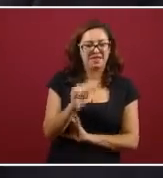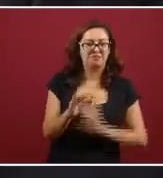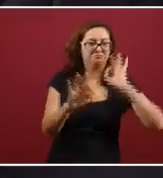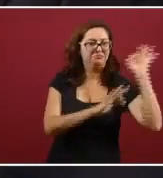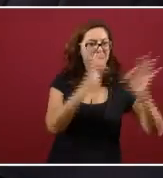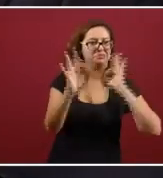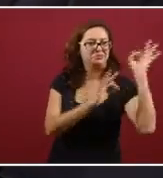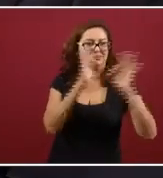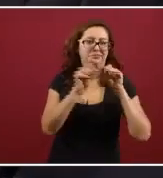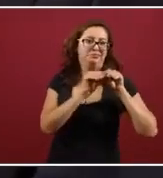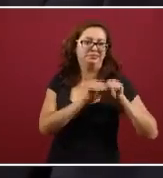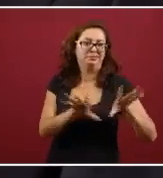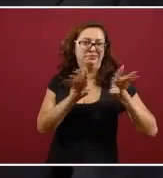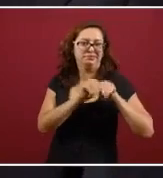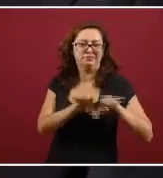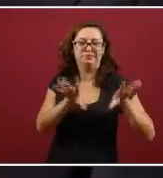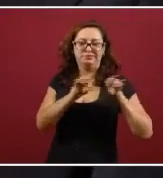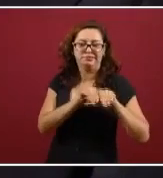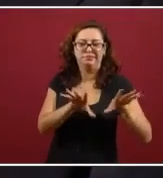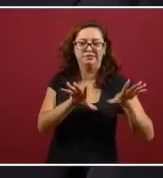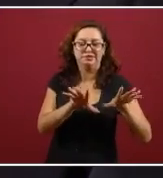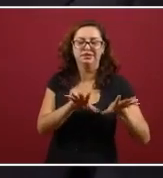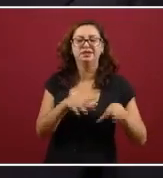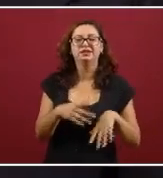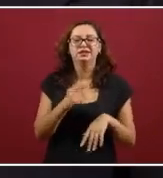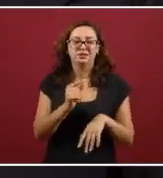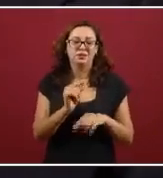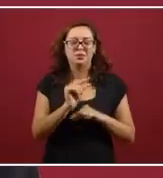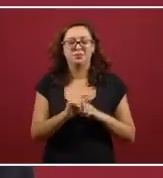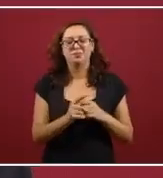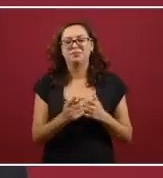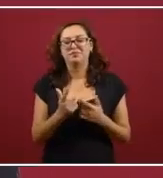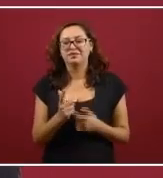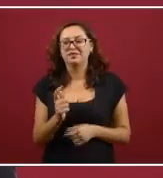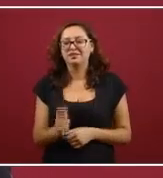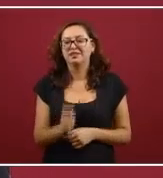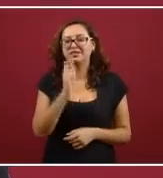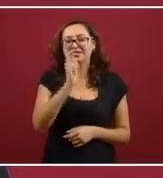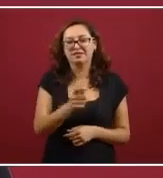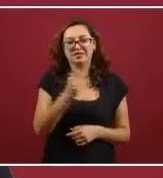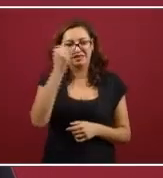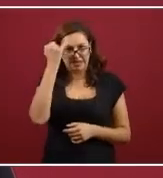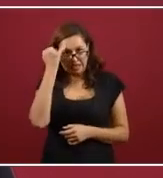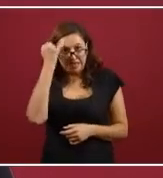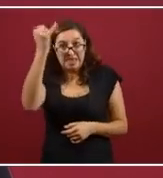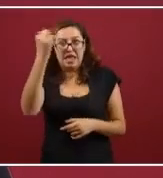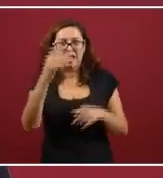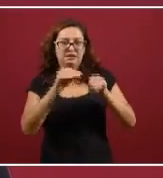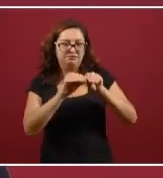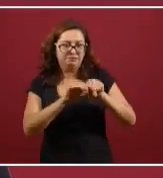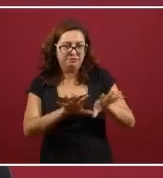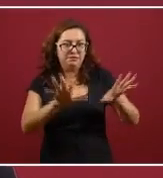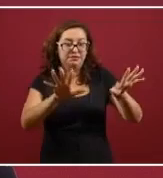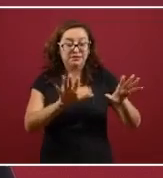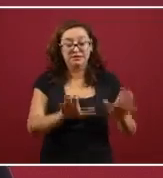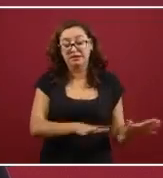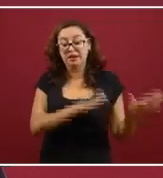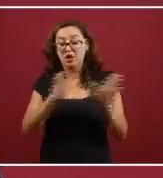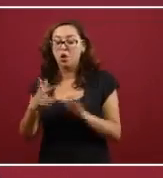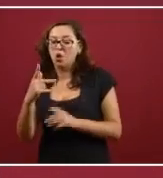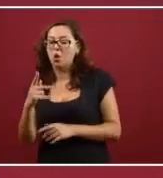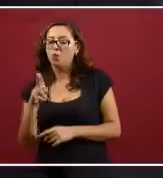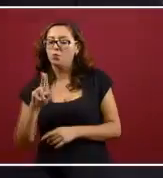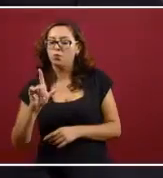Porque la propaganda se suponía que tenía que ver más con las ideas y la publicidad